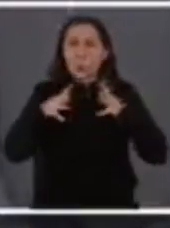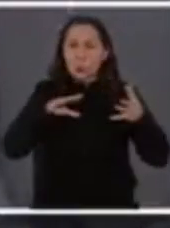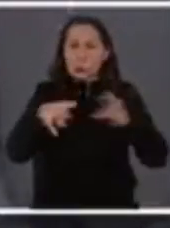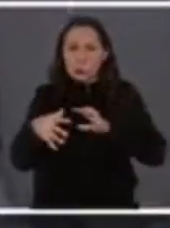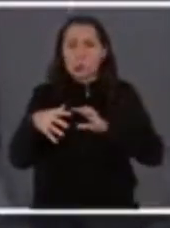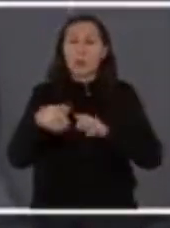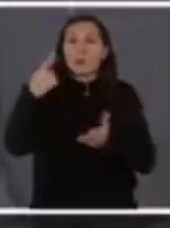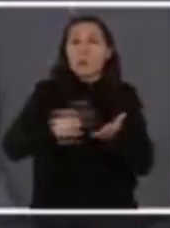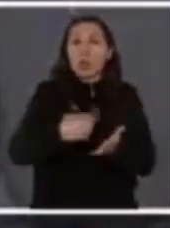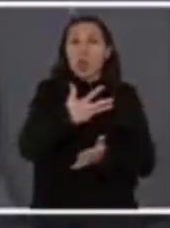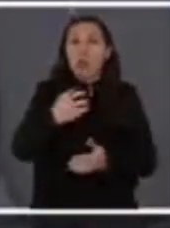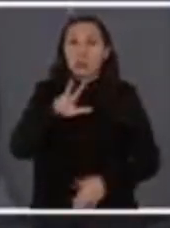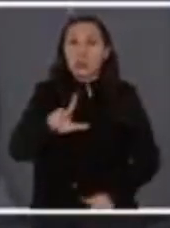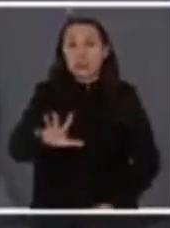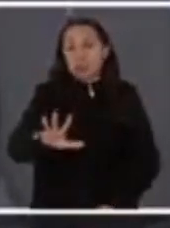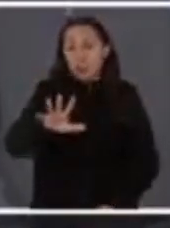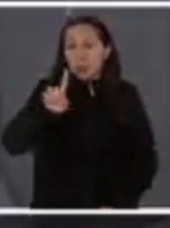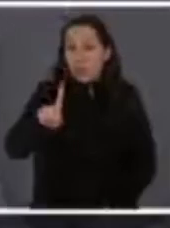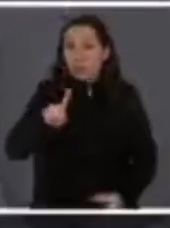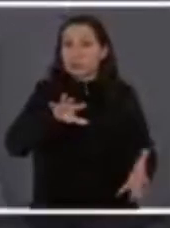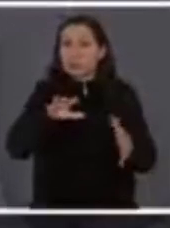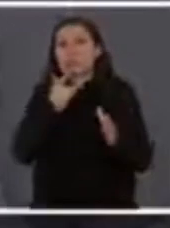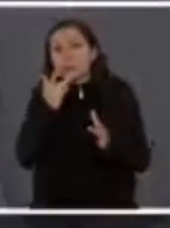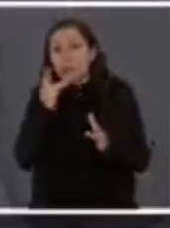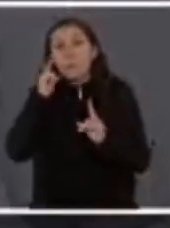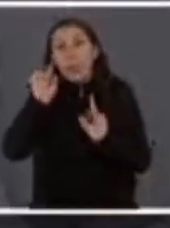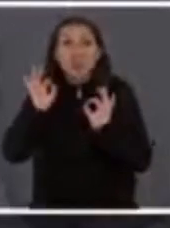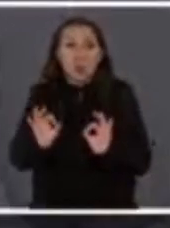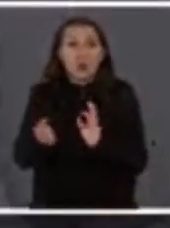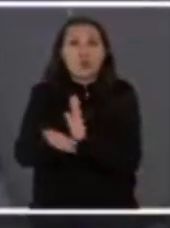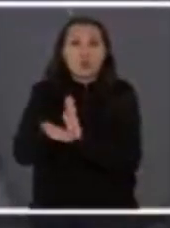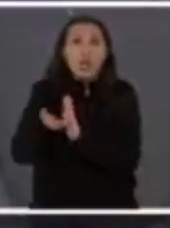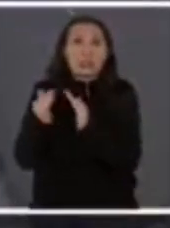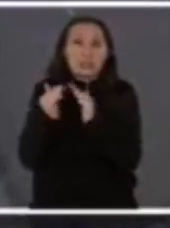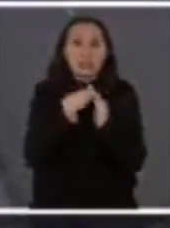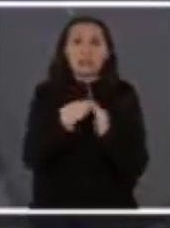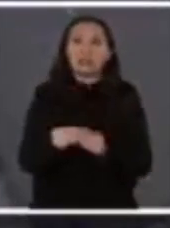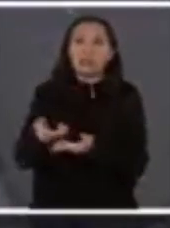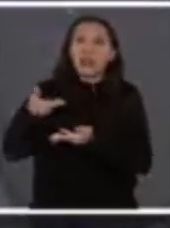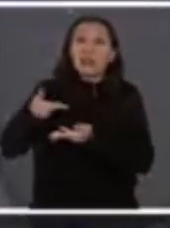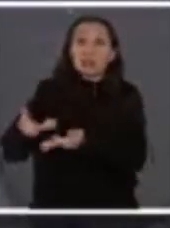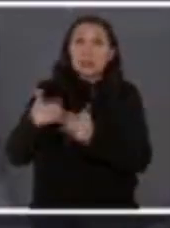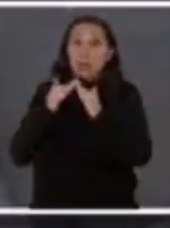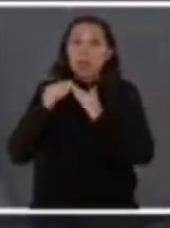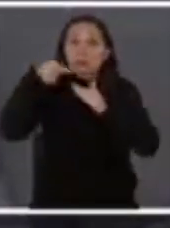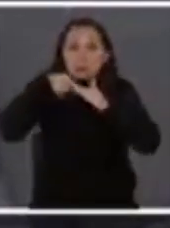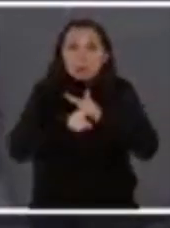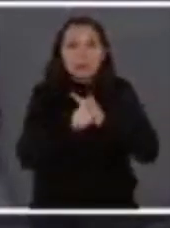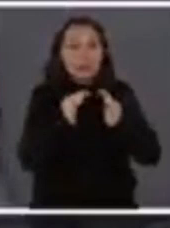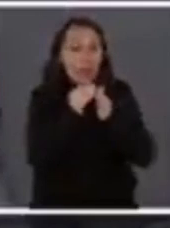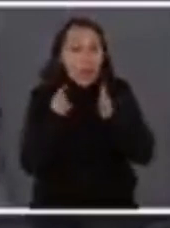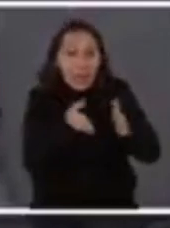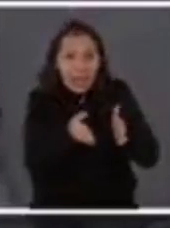y 1.951 con daños menores, pero esa cifra de seguro va a estar aumentando. A mí los vecinos me invitaban a meternos en los pasajes, ver